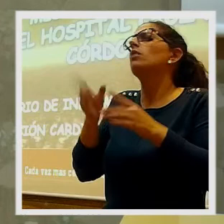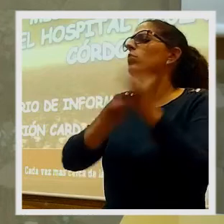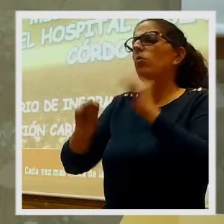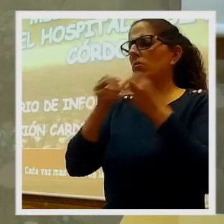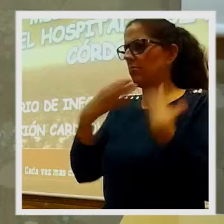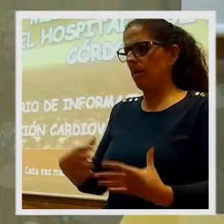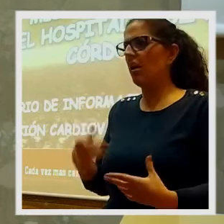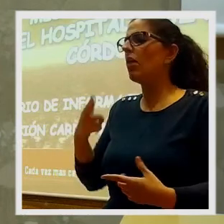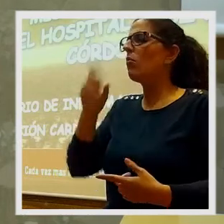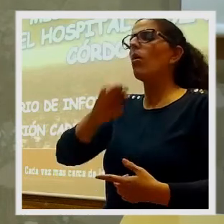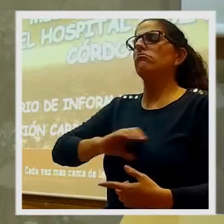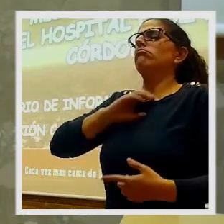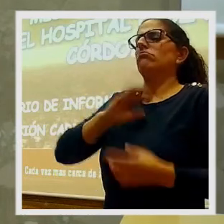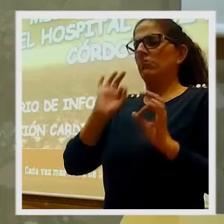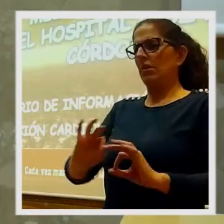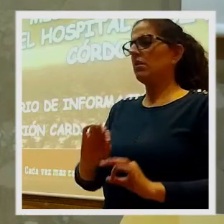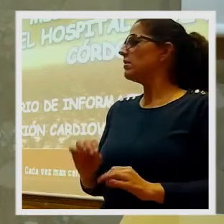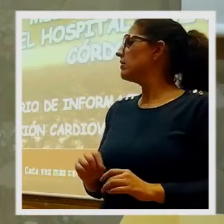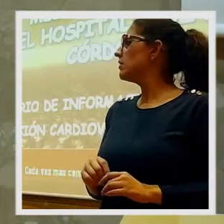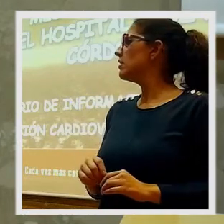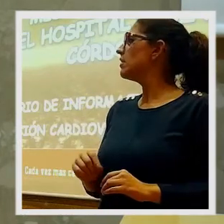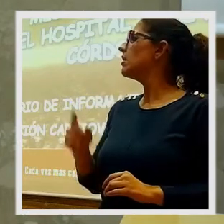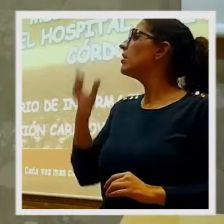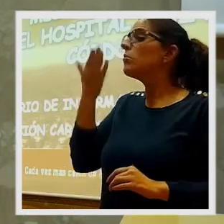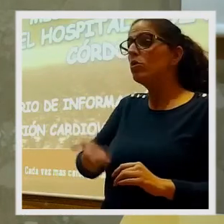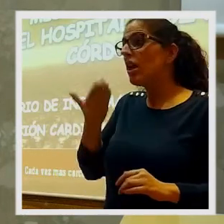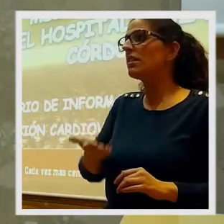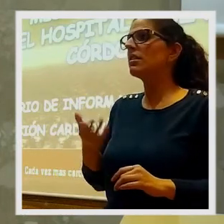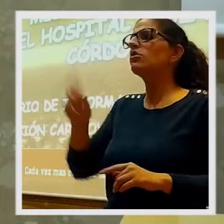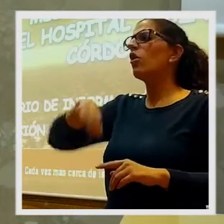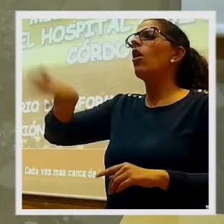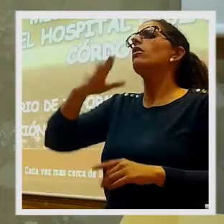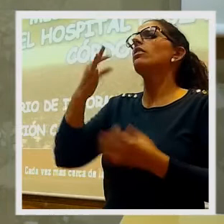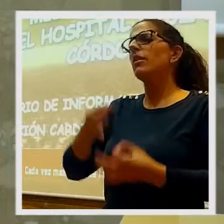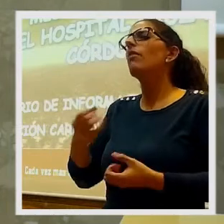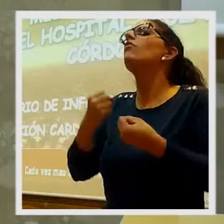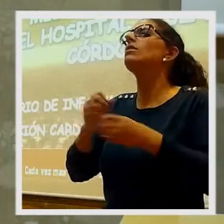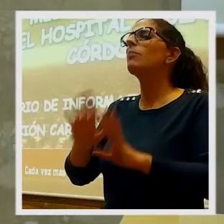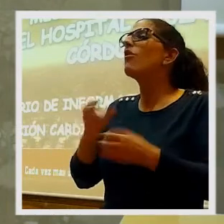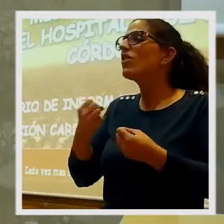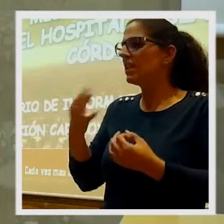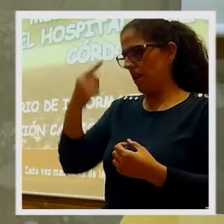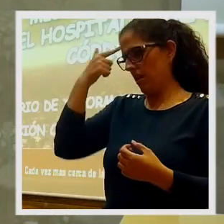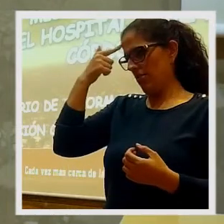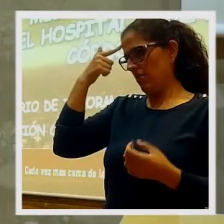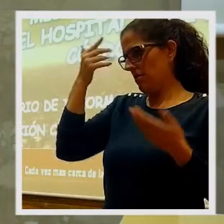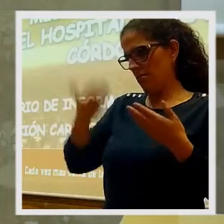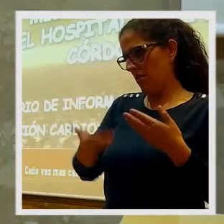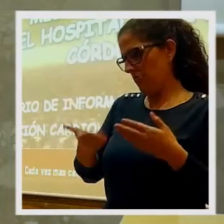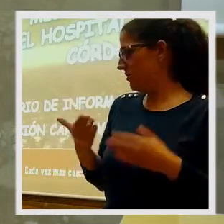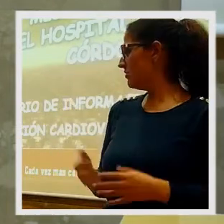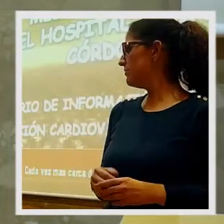confianza, pensar que todo va a salir bien. Y sean muy, muy fuertes, pero de cabeza. Es mucho